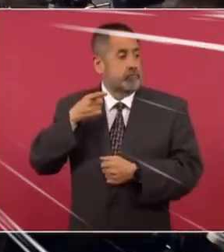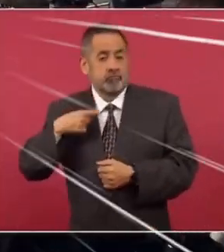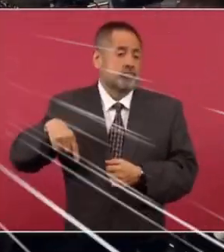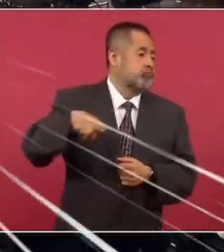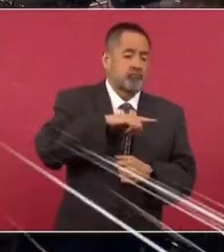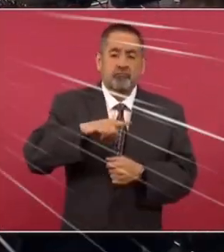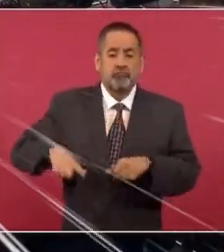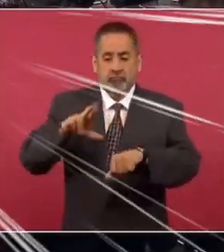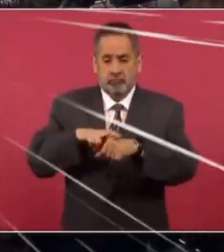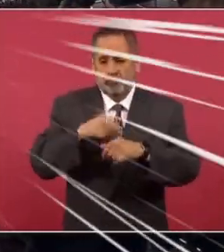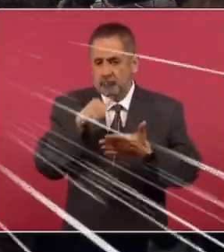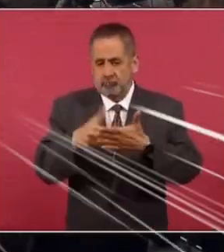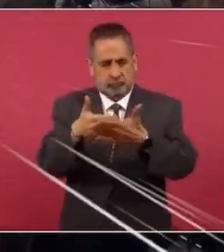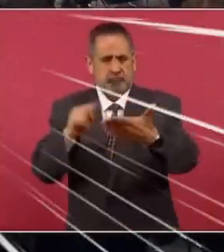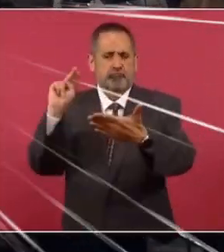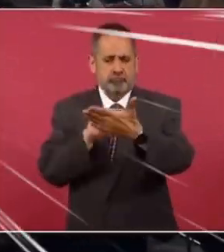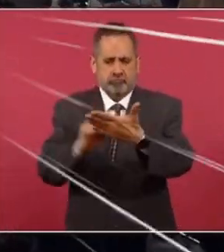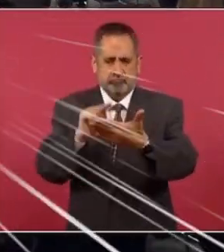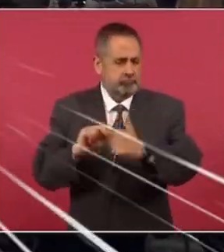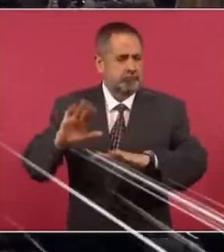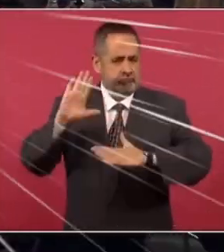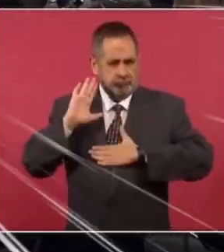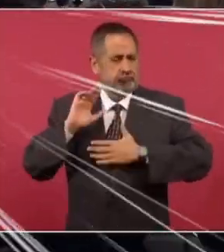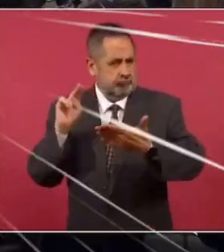los gobernadores y